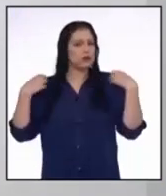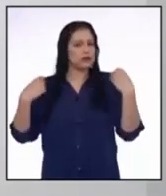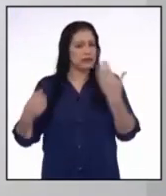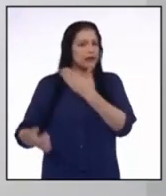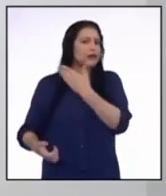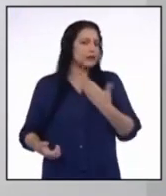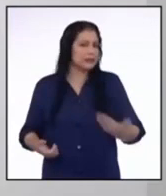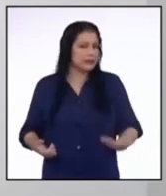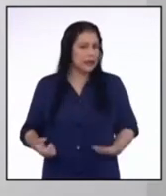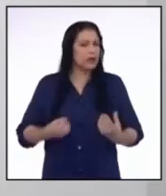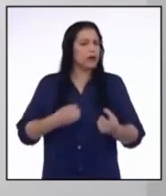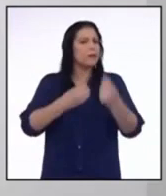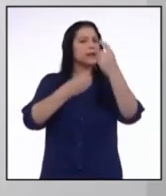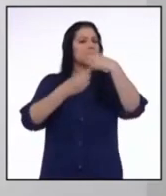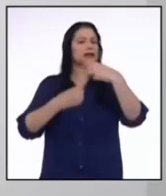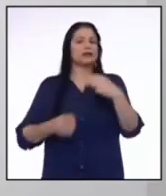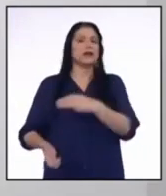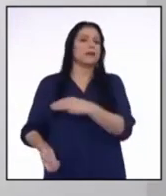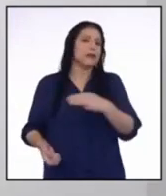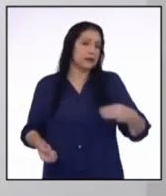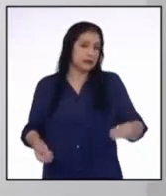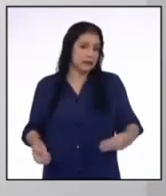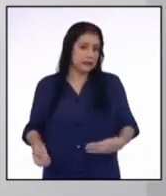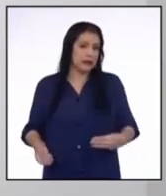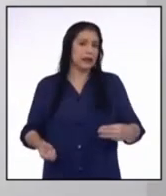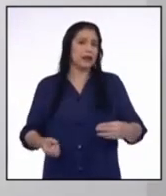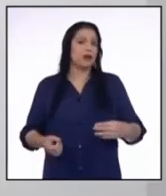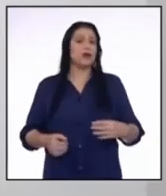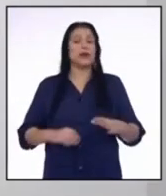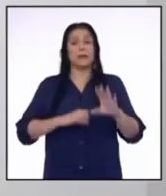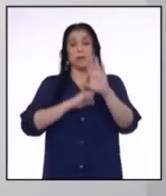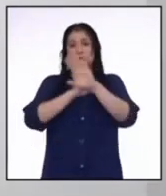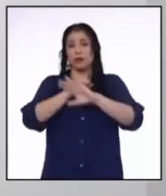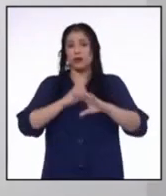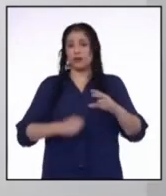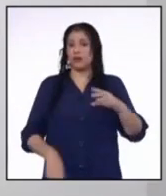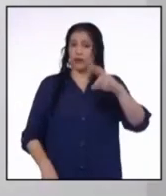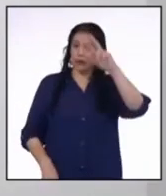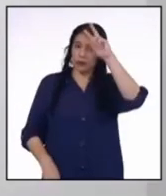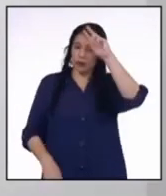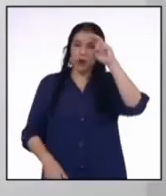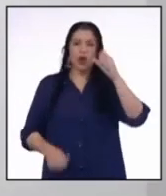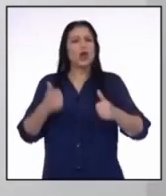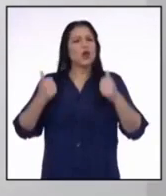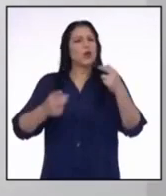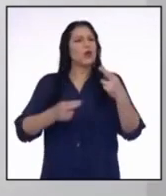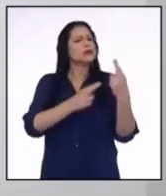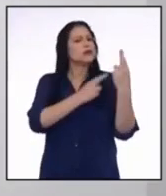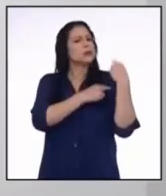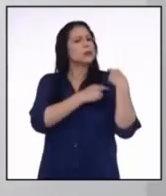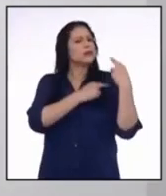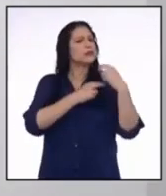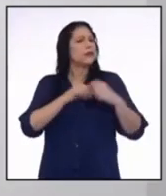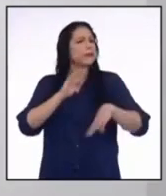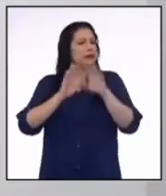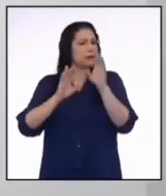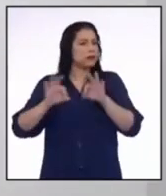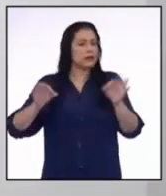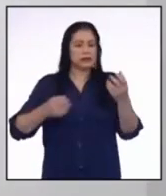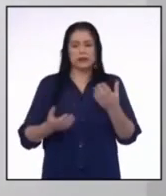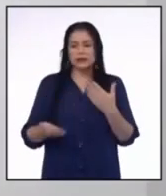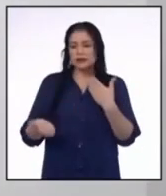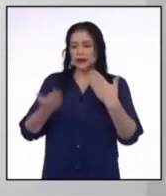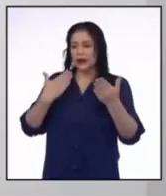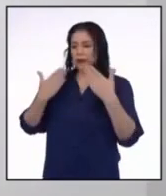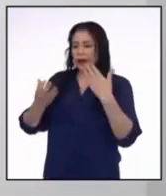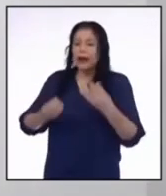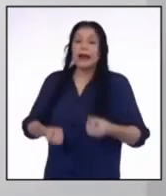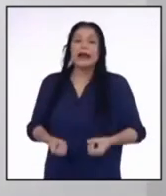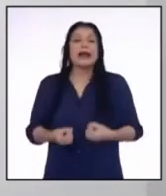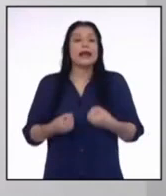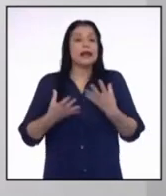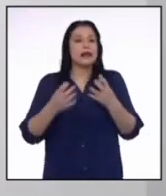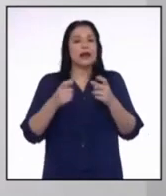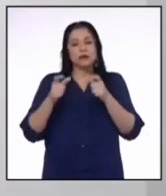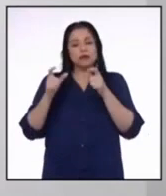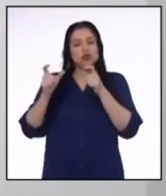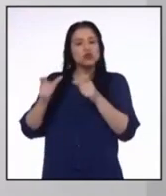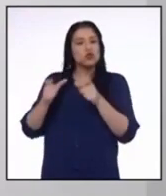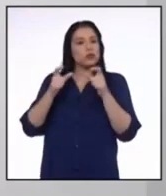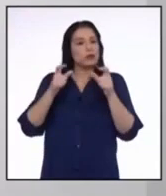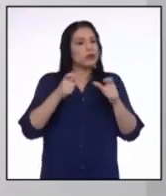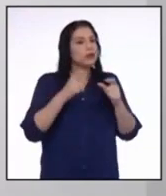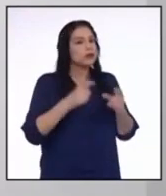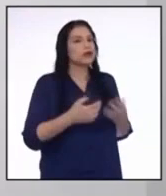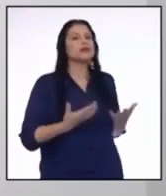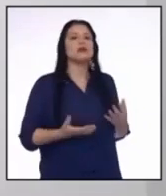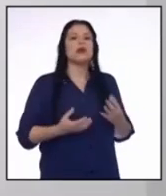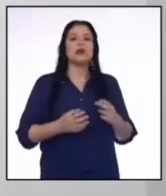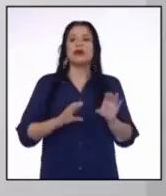que pertenece al Ministerio de Defensa. Su función principal es coordinar, facilitar y supervisar